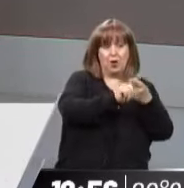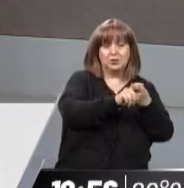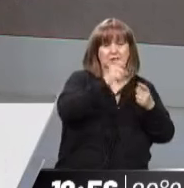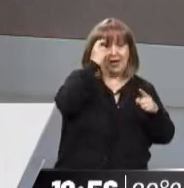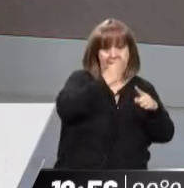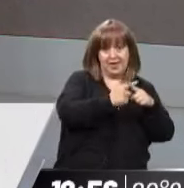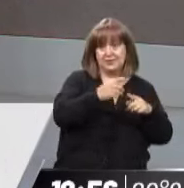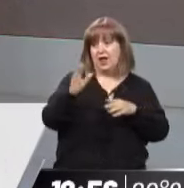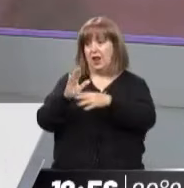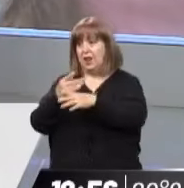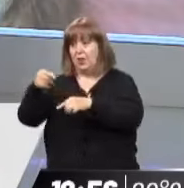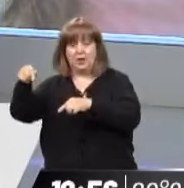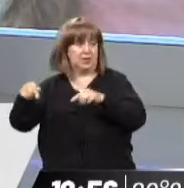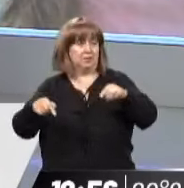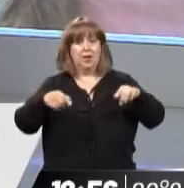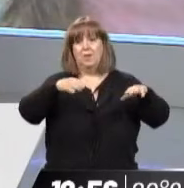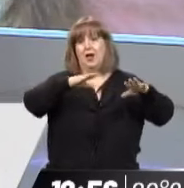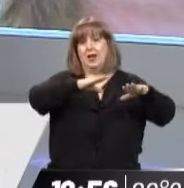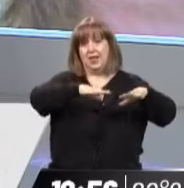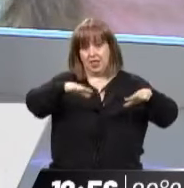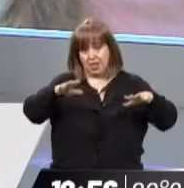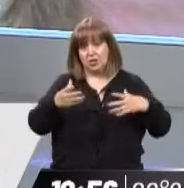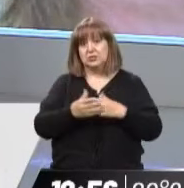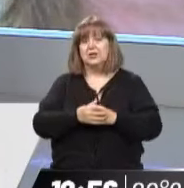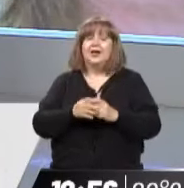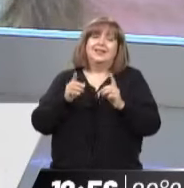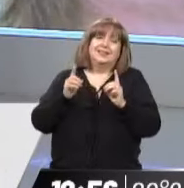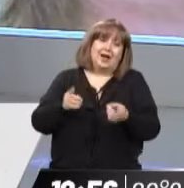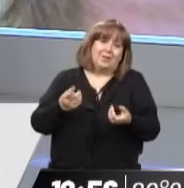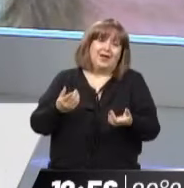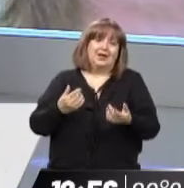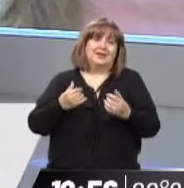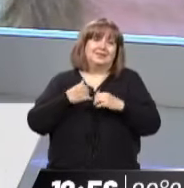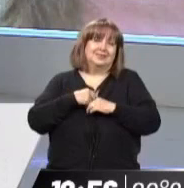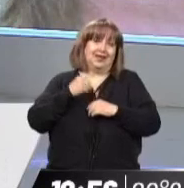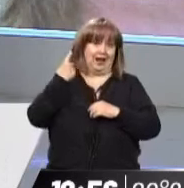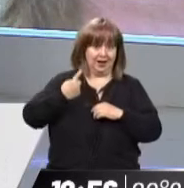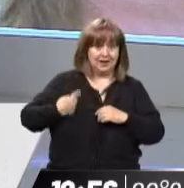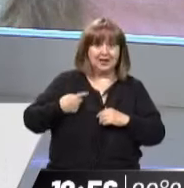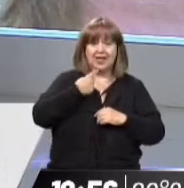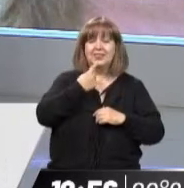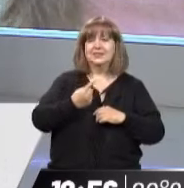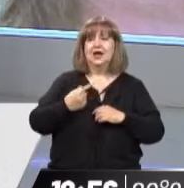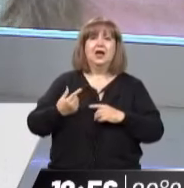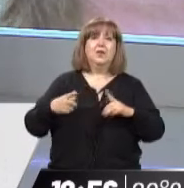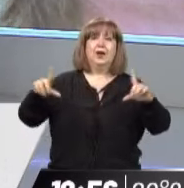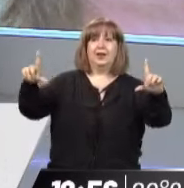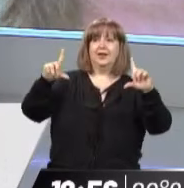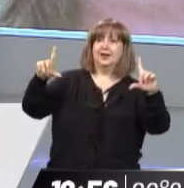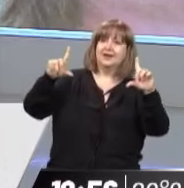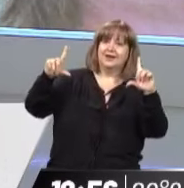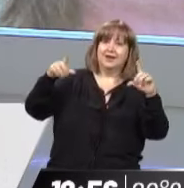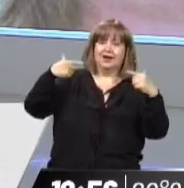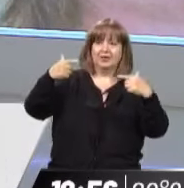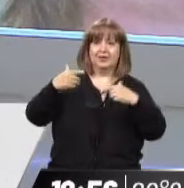actual, los chicos y los menores que están pero también viven de lo mediático, hay que decir lo que es. O sea, ellos también pero Camila, no sé si De